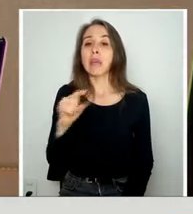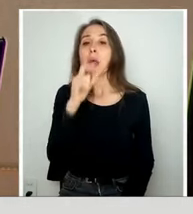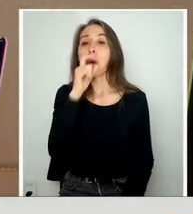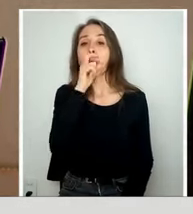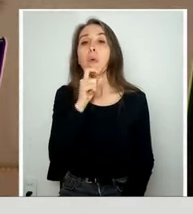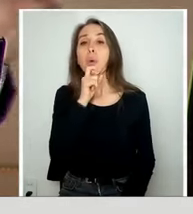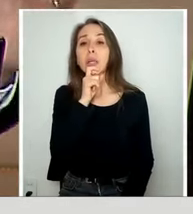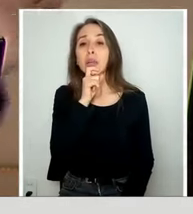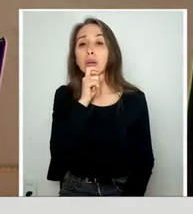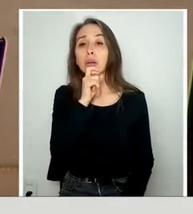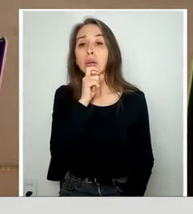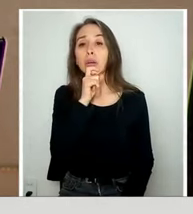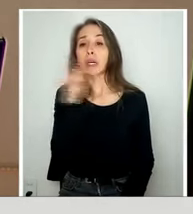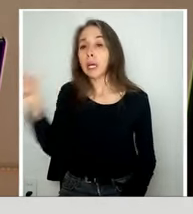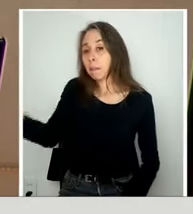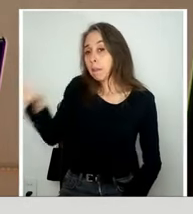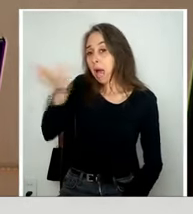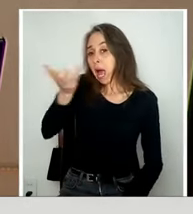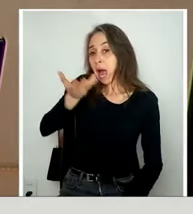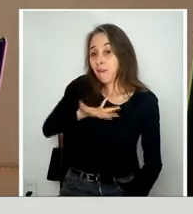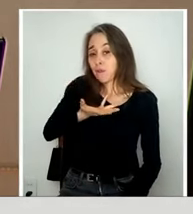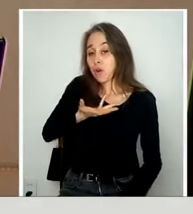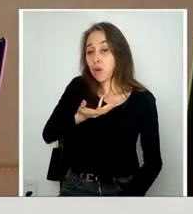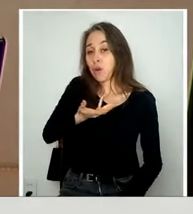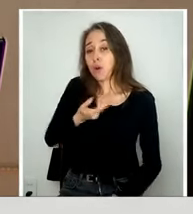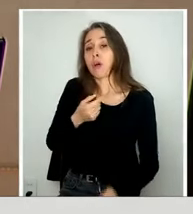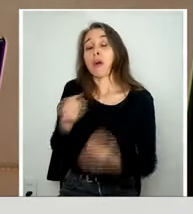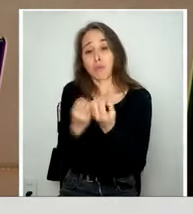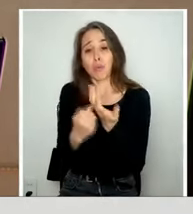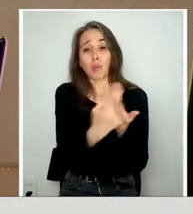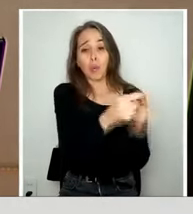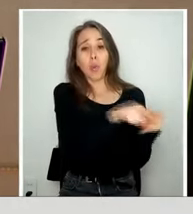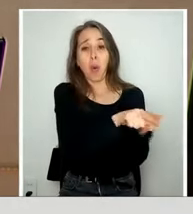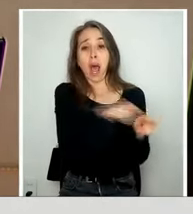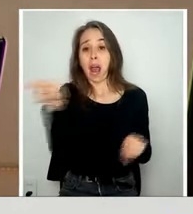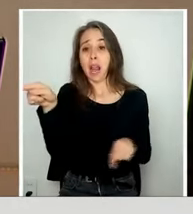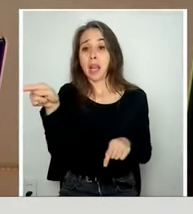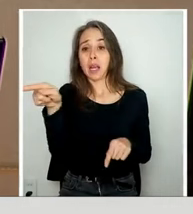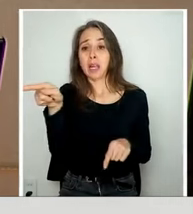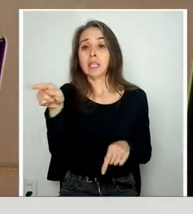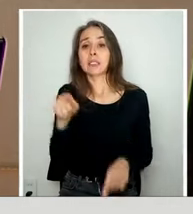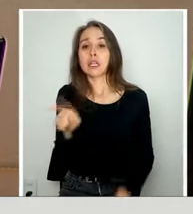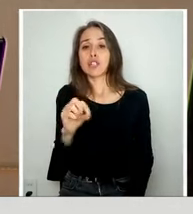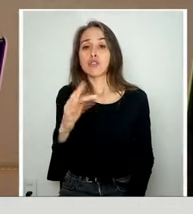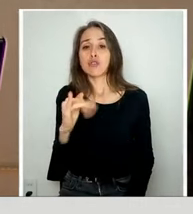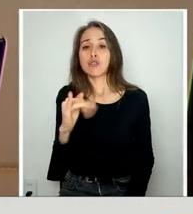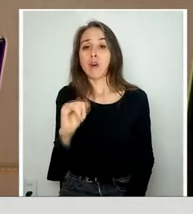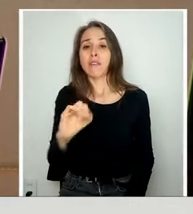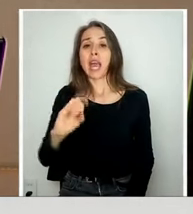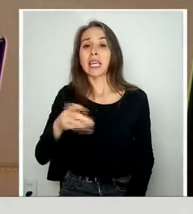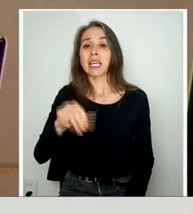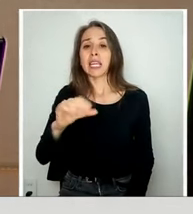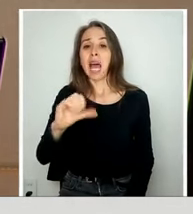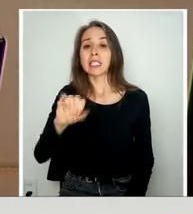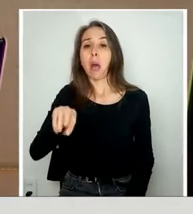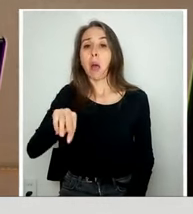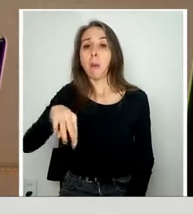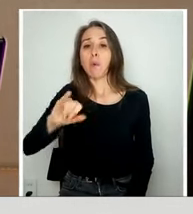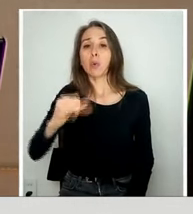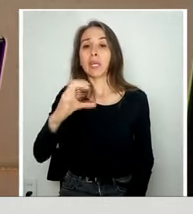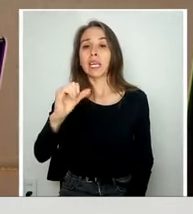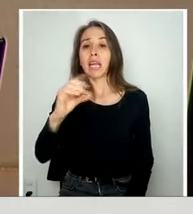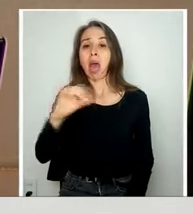representaba un caso de tantos que el de Sofía ignacia Mojica Díaz una joven de quince años